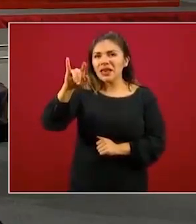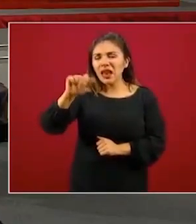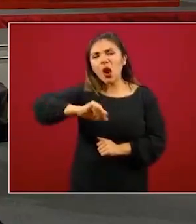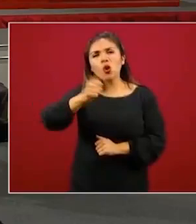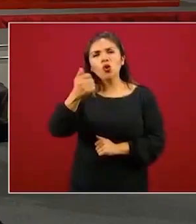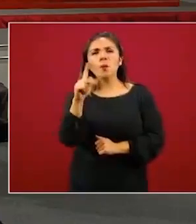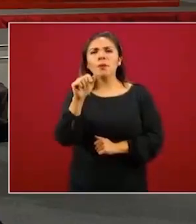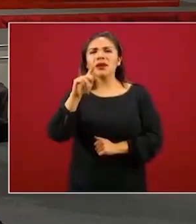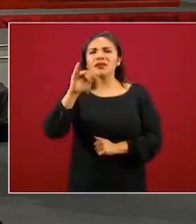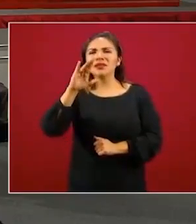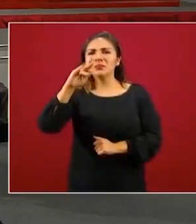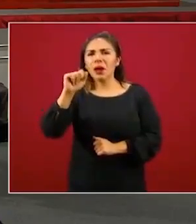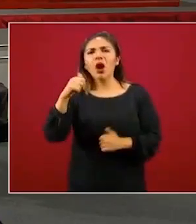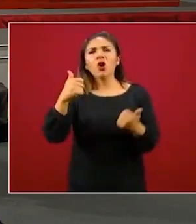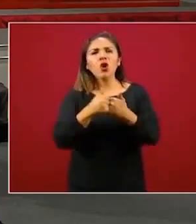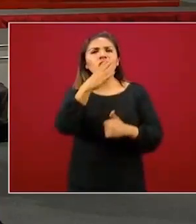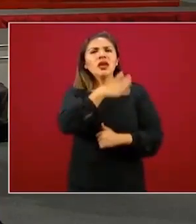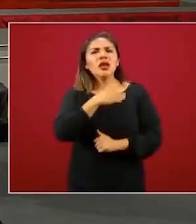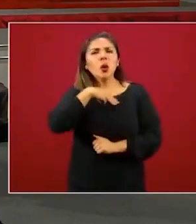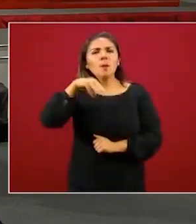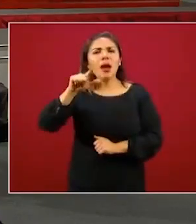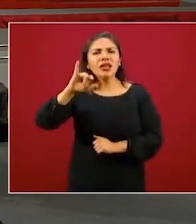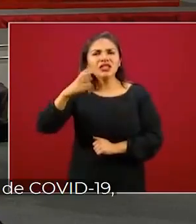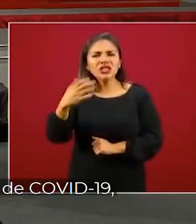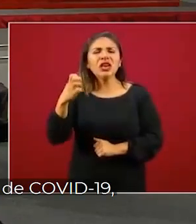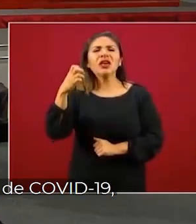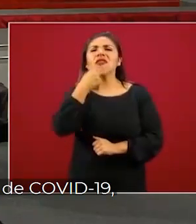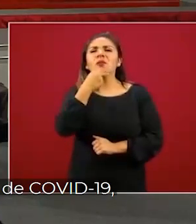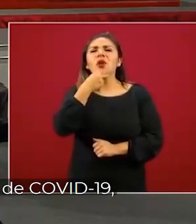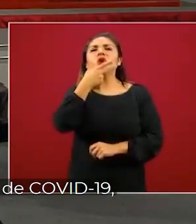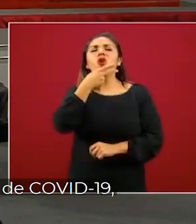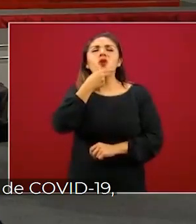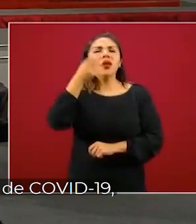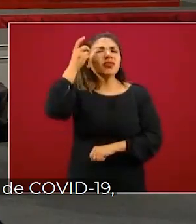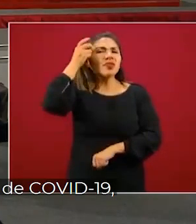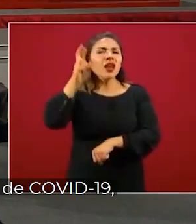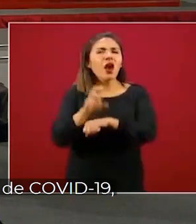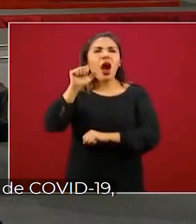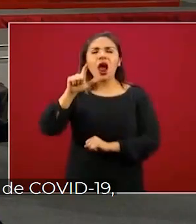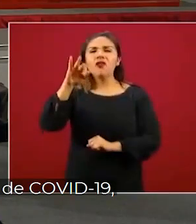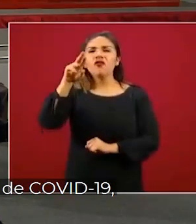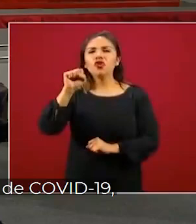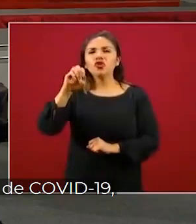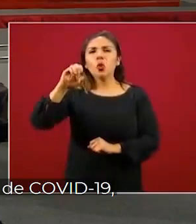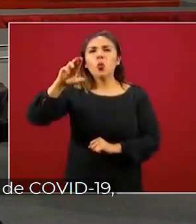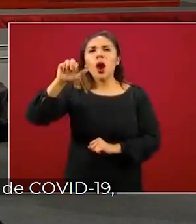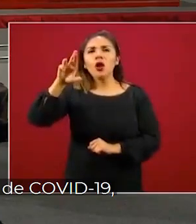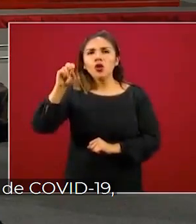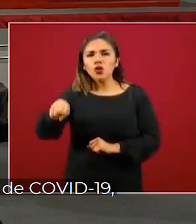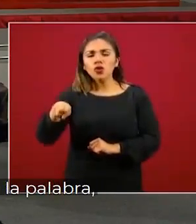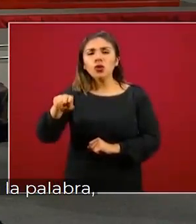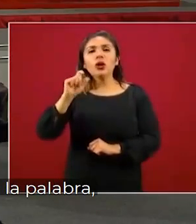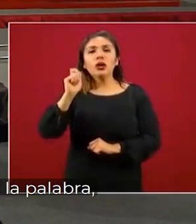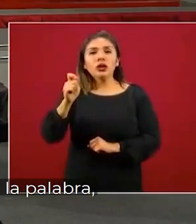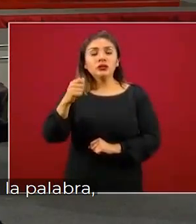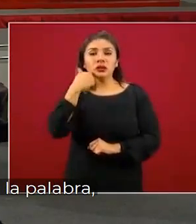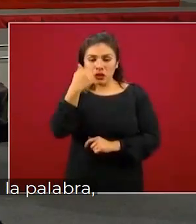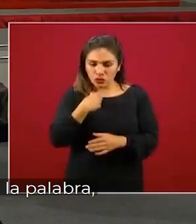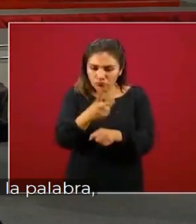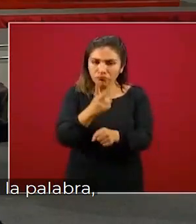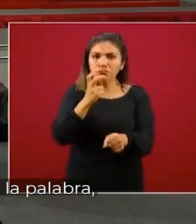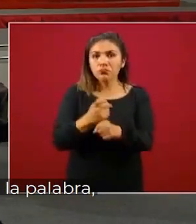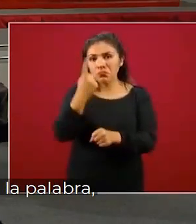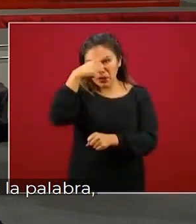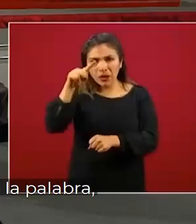del Seguro Social ha permitido que 22.300 personas tengan acceso a atención médica en caso de contagiarse de COVID-19, además de otros